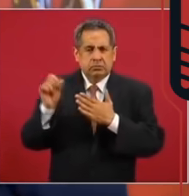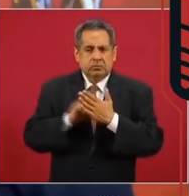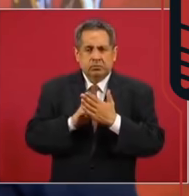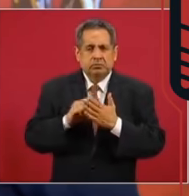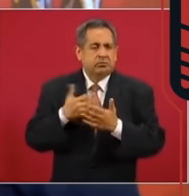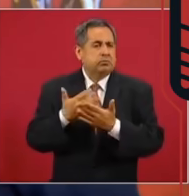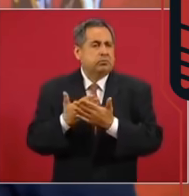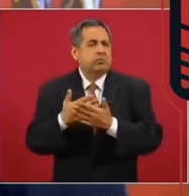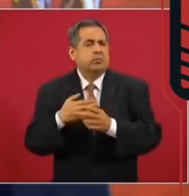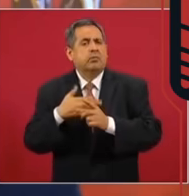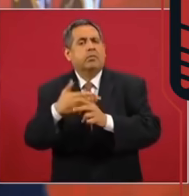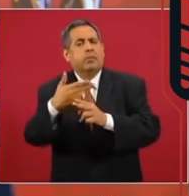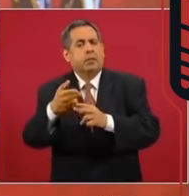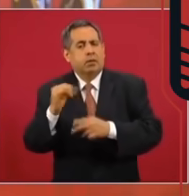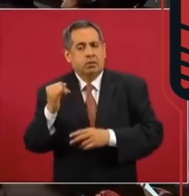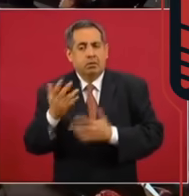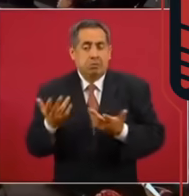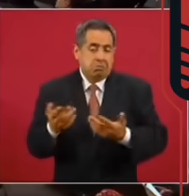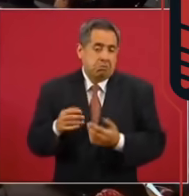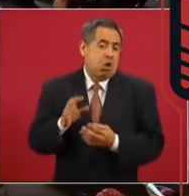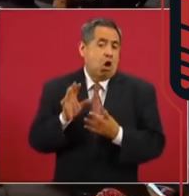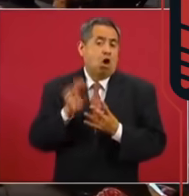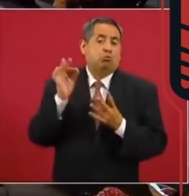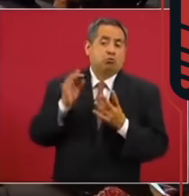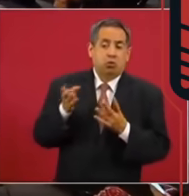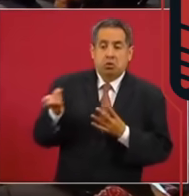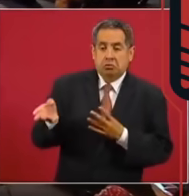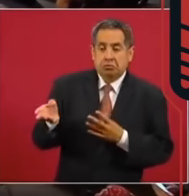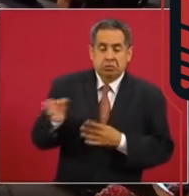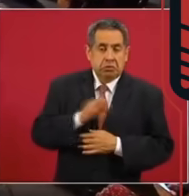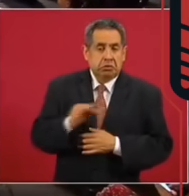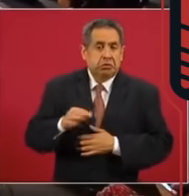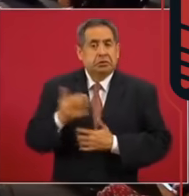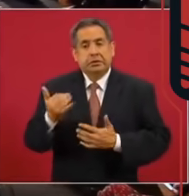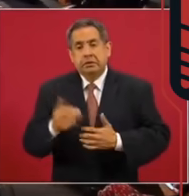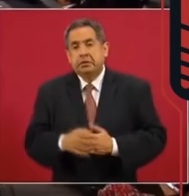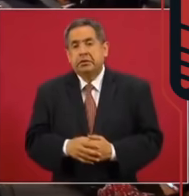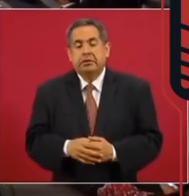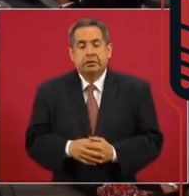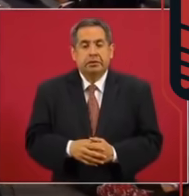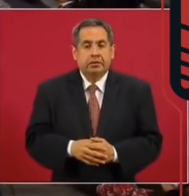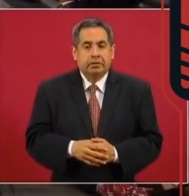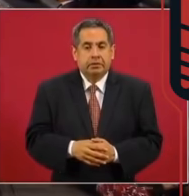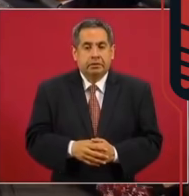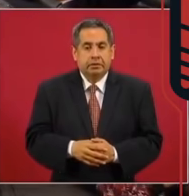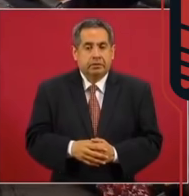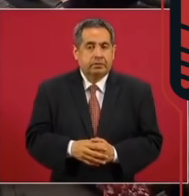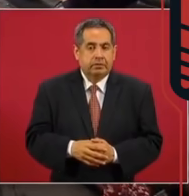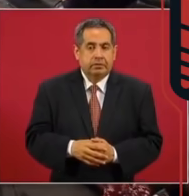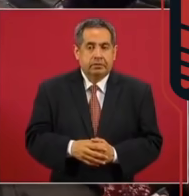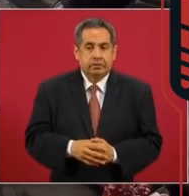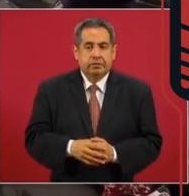Aproximados. Entonces, tienen también esa posibilidad. Y